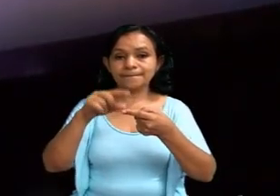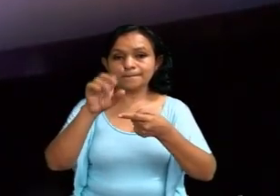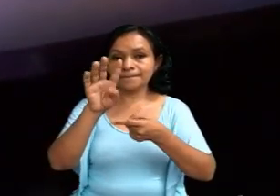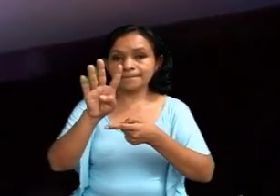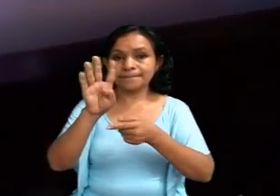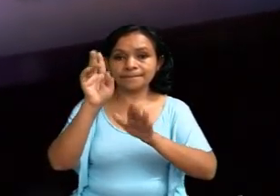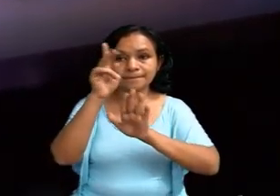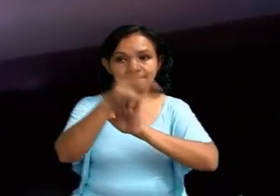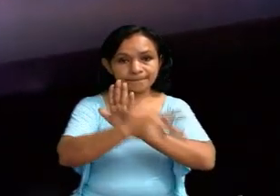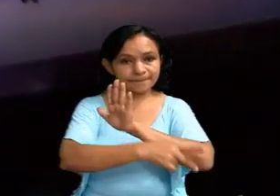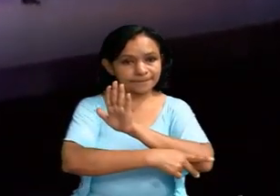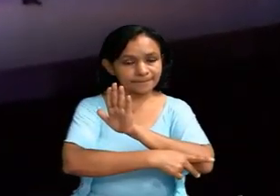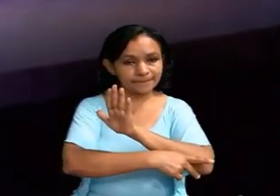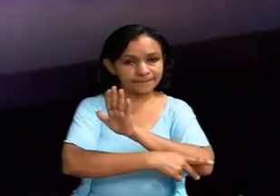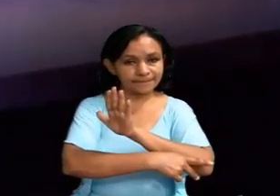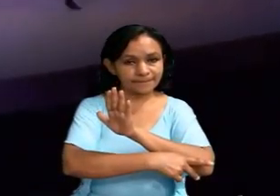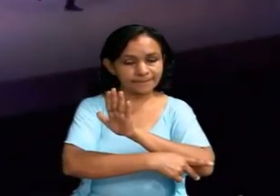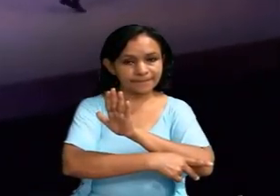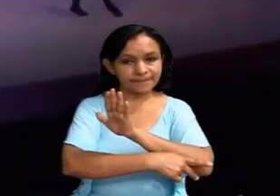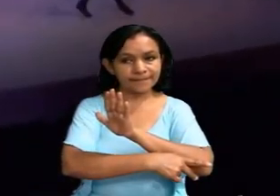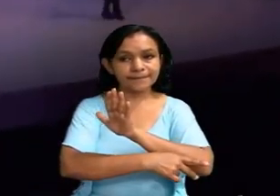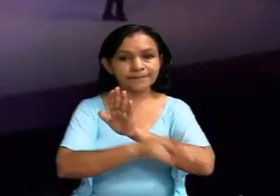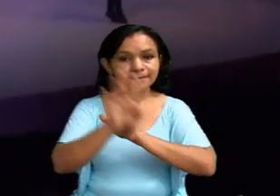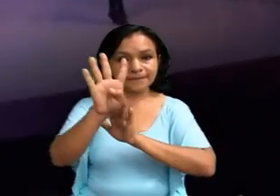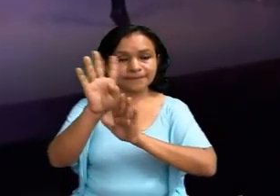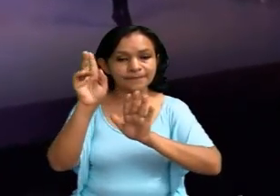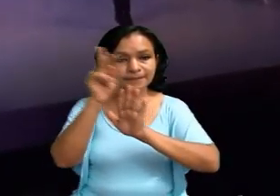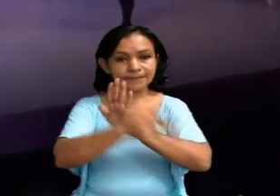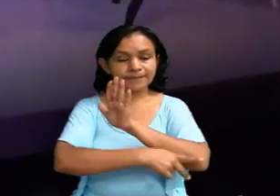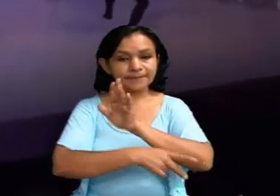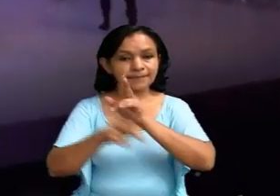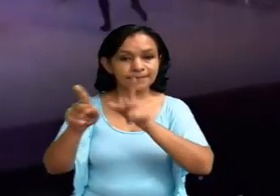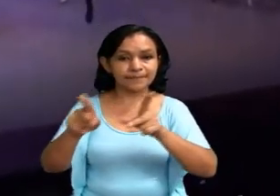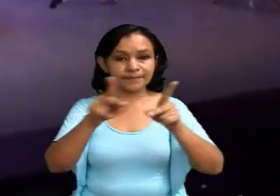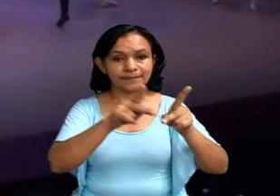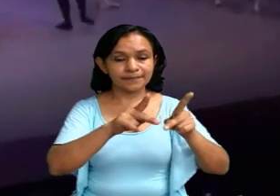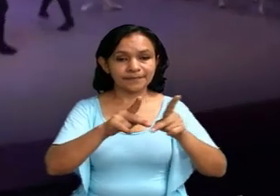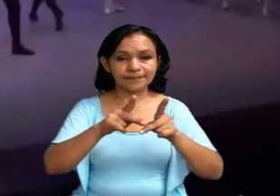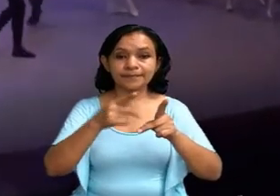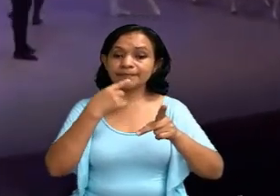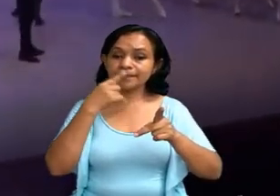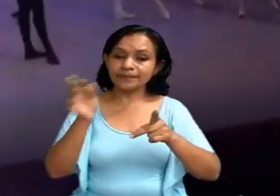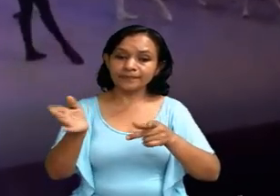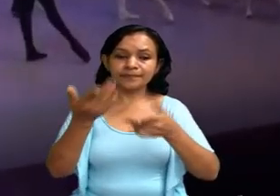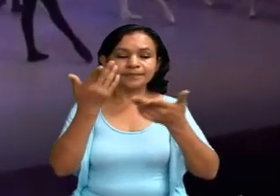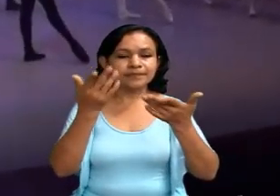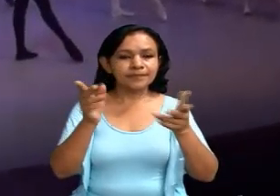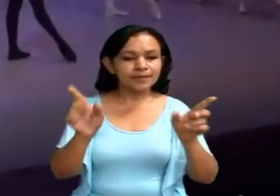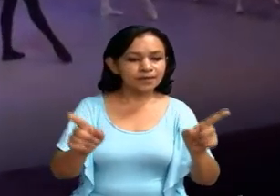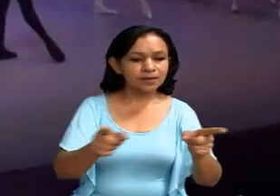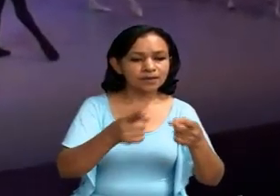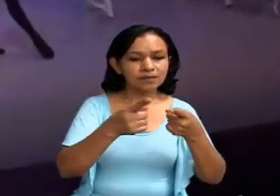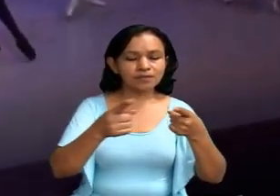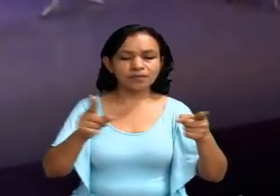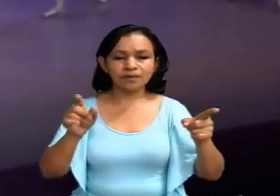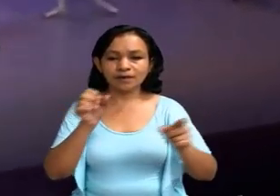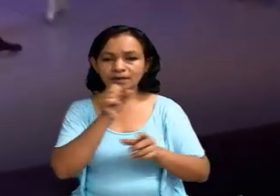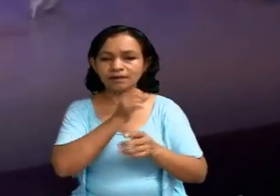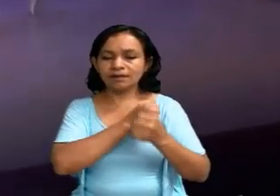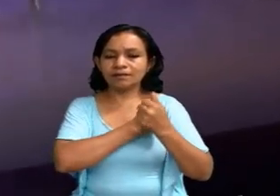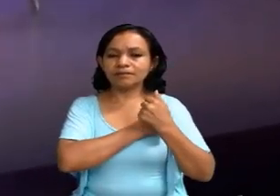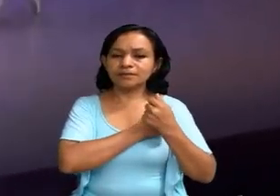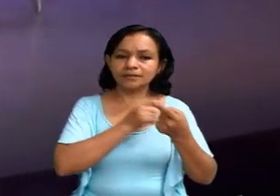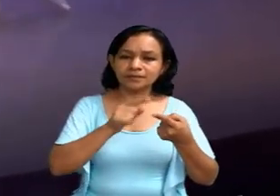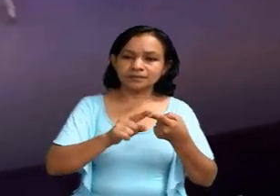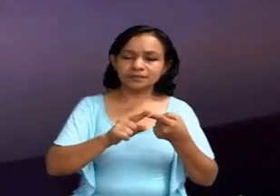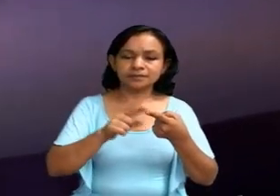países, intérpretes de cuatro países, vayan y lleven música romántica, música, canciones, este